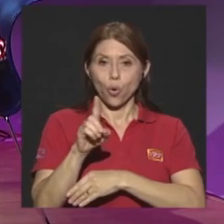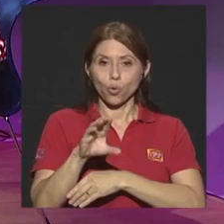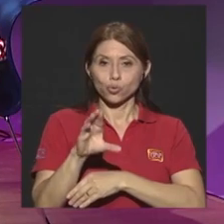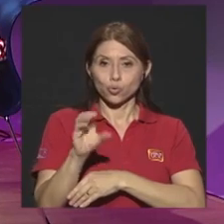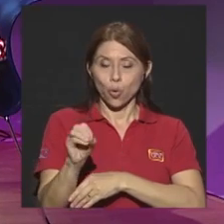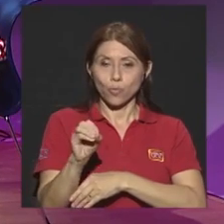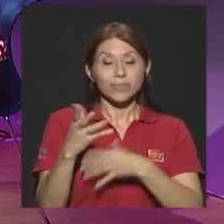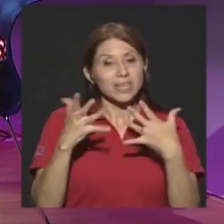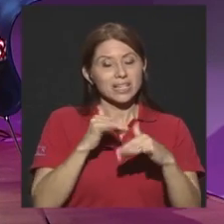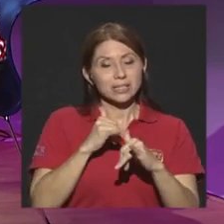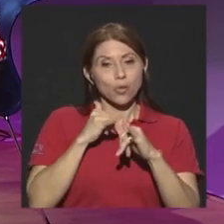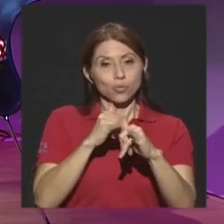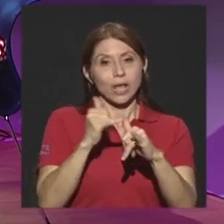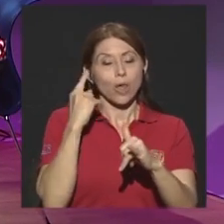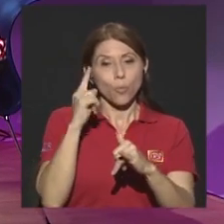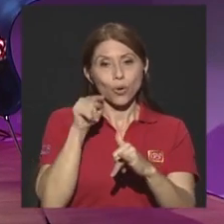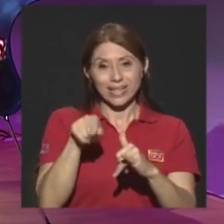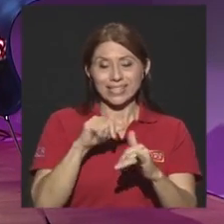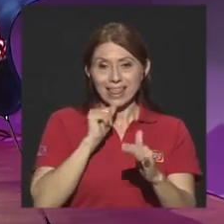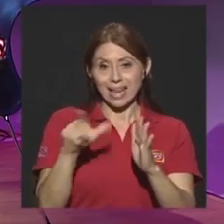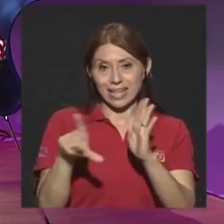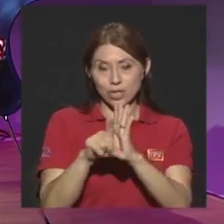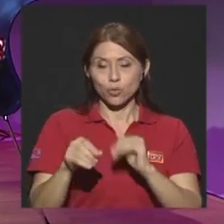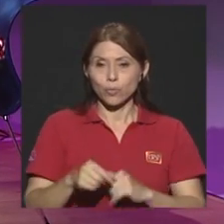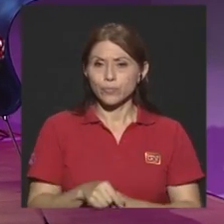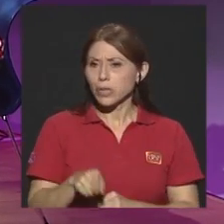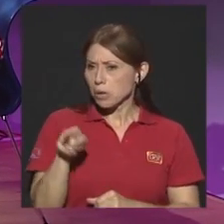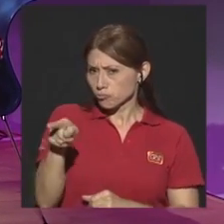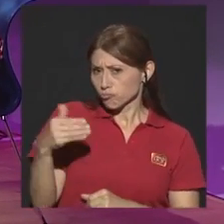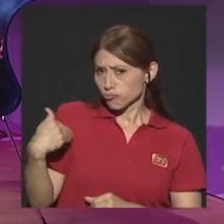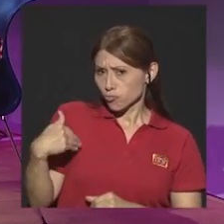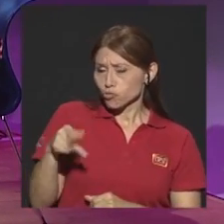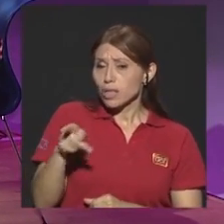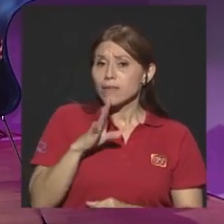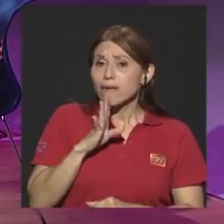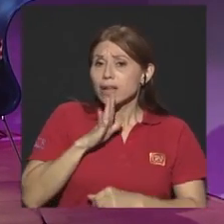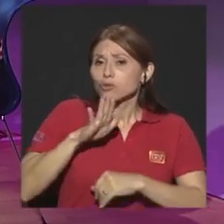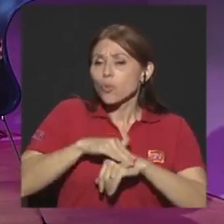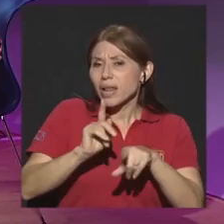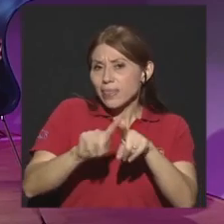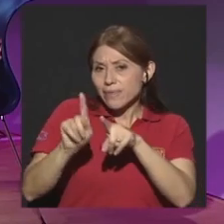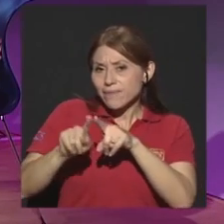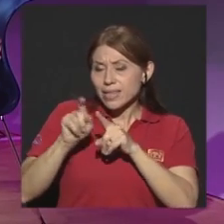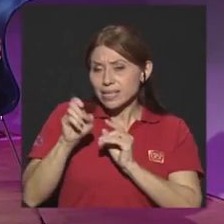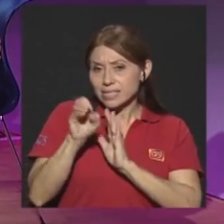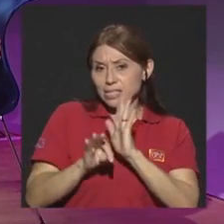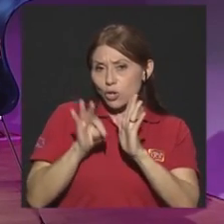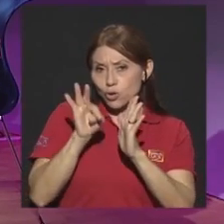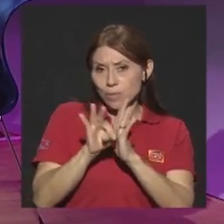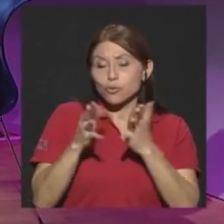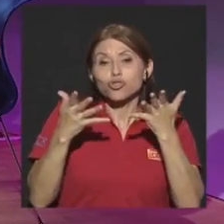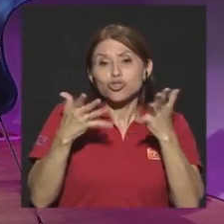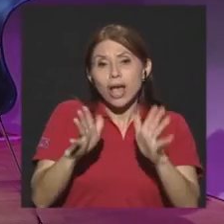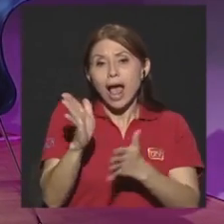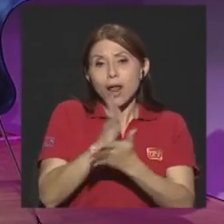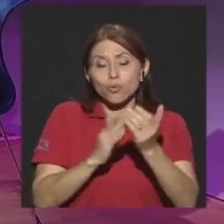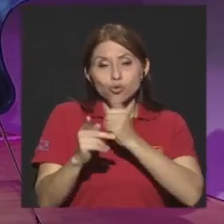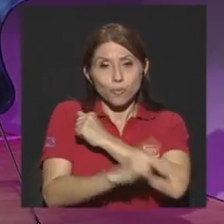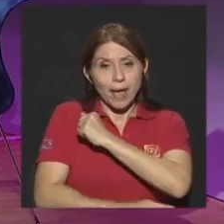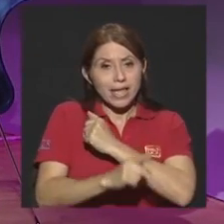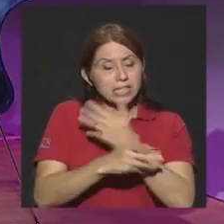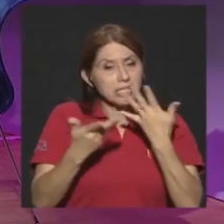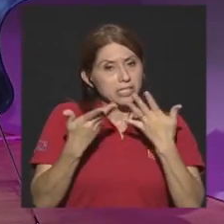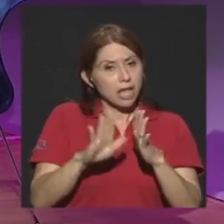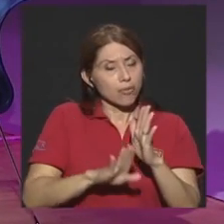aportar algo sobre el tema precisamente de esos estereotipos y cómo algunos países han avanzado en esta